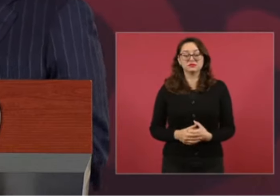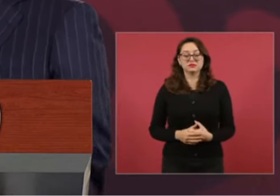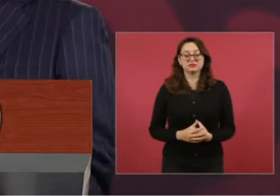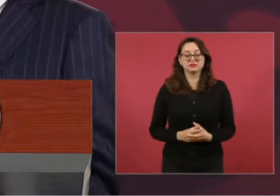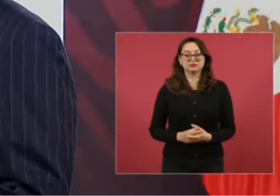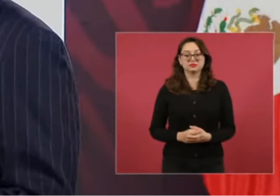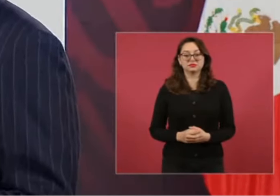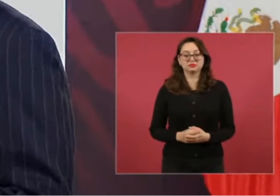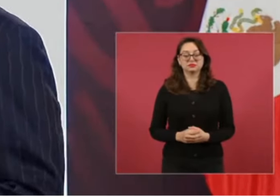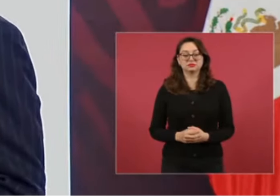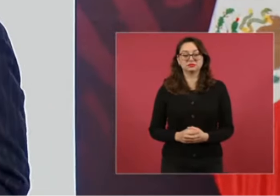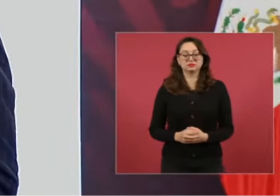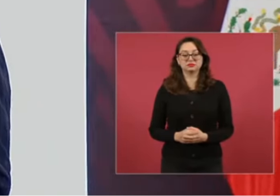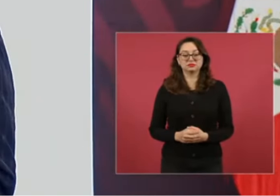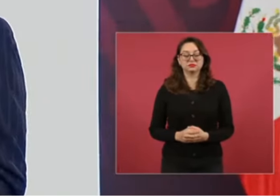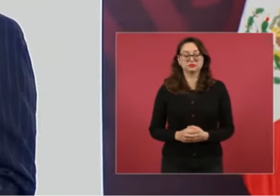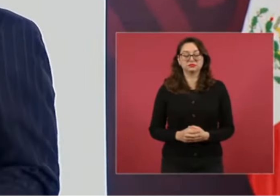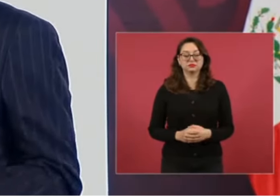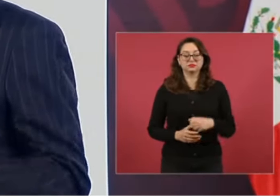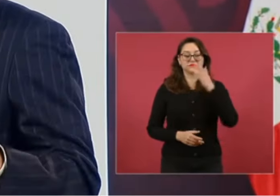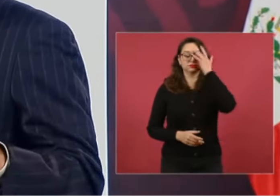para tener,